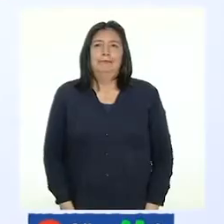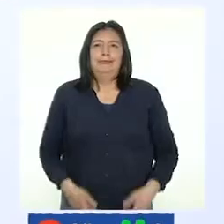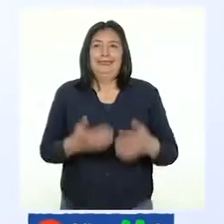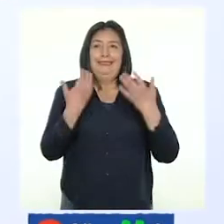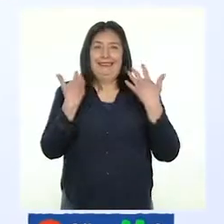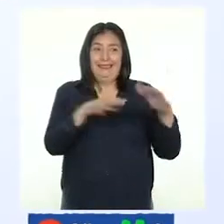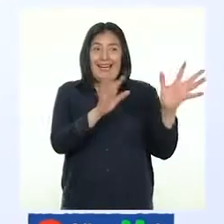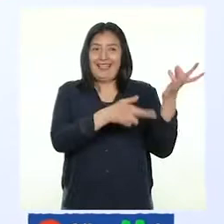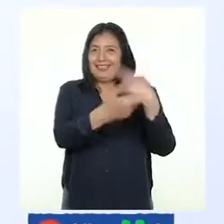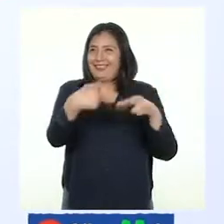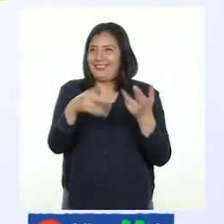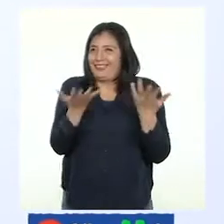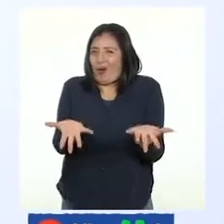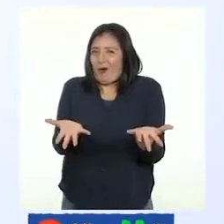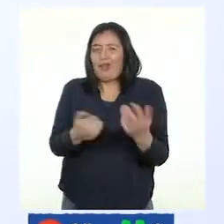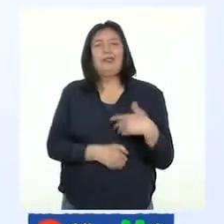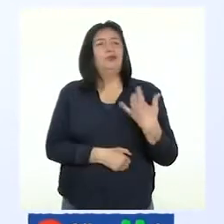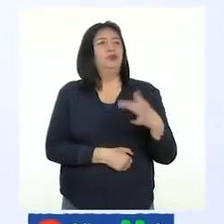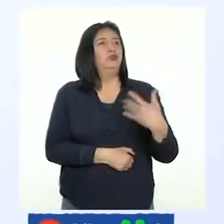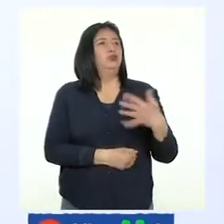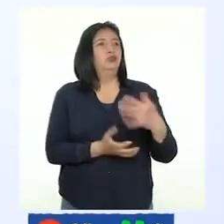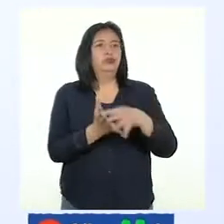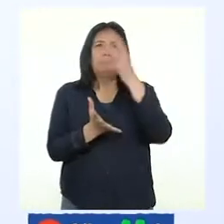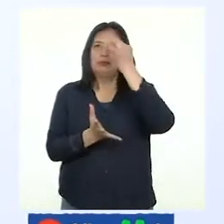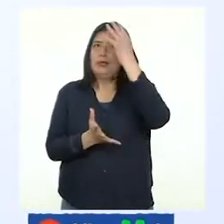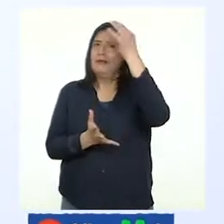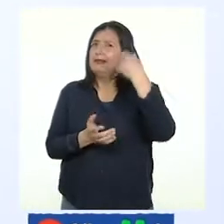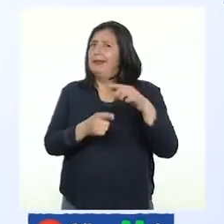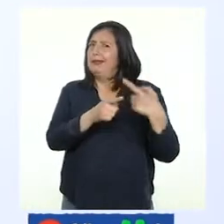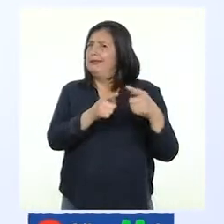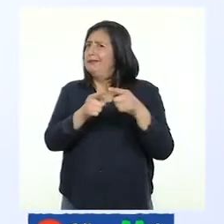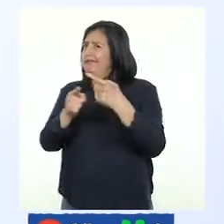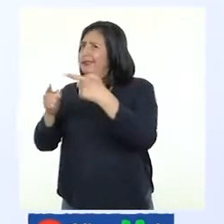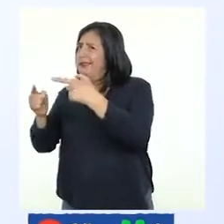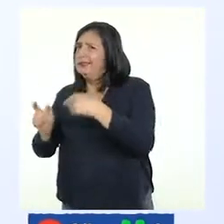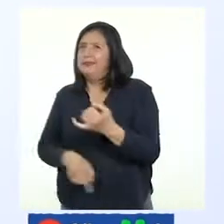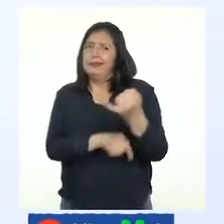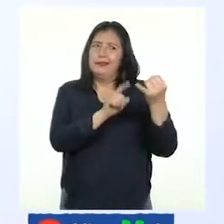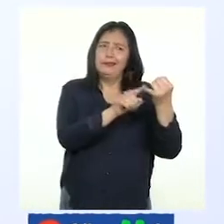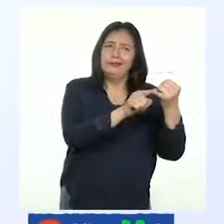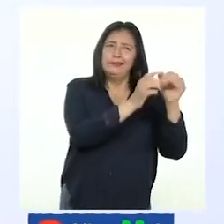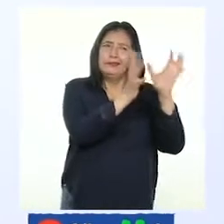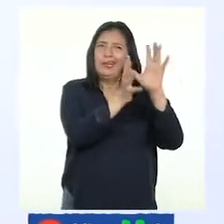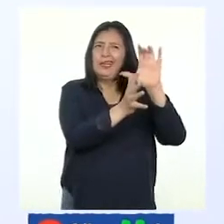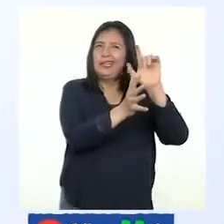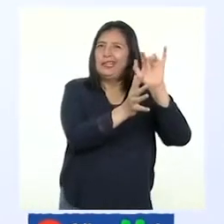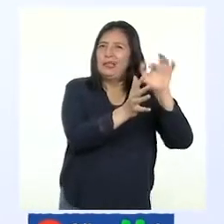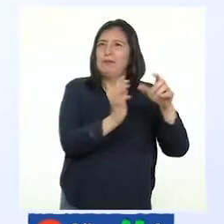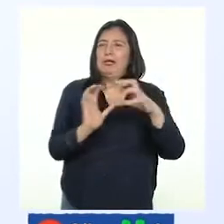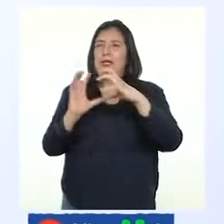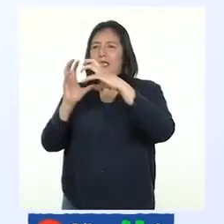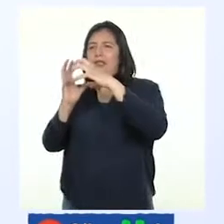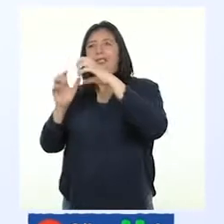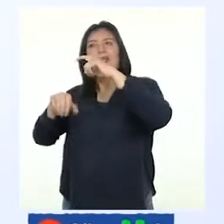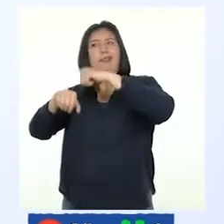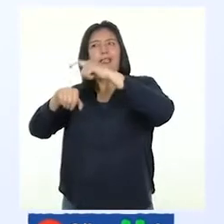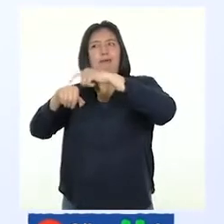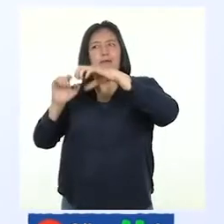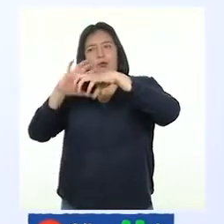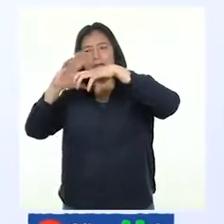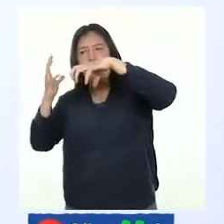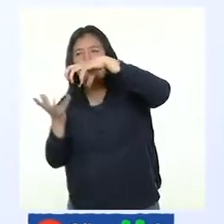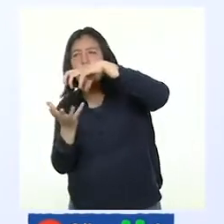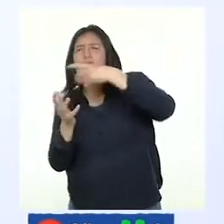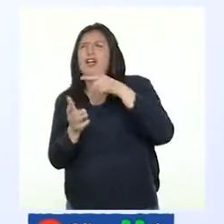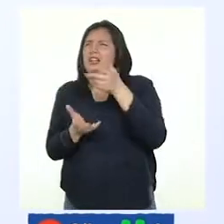Ya estamos de vuelta. El día de hoy estamos aprendiendo la diferencia entre el clima y el tiempo atmosférico. Además,